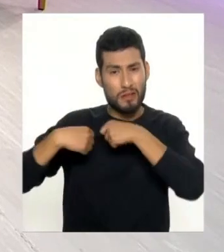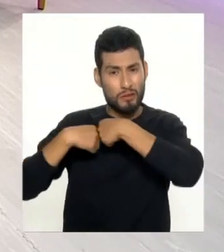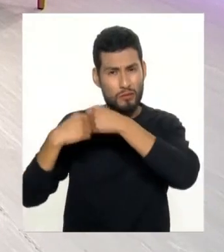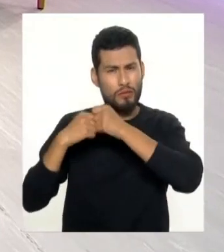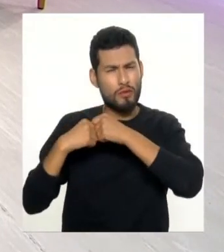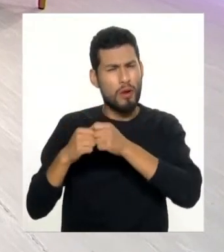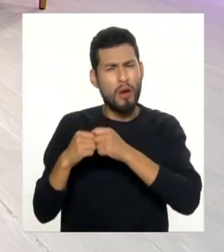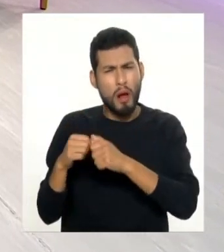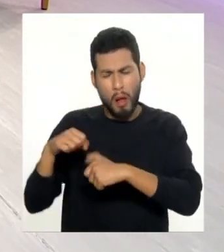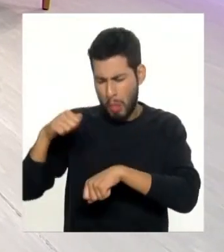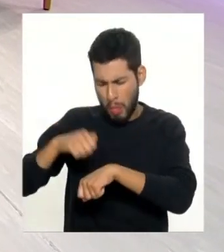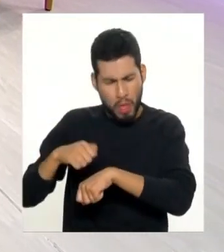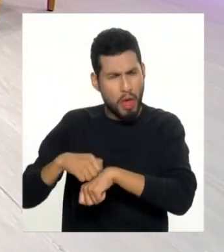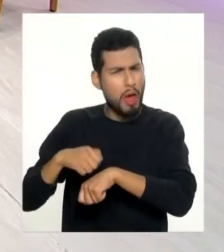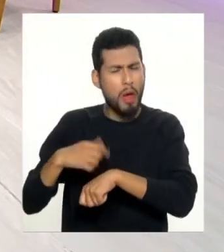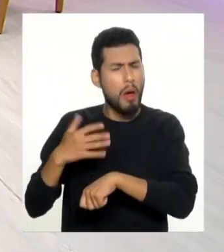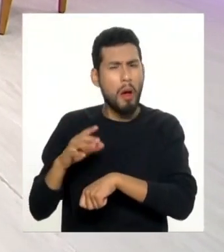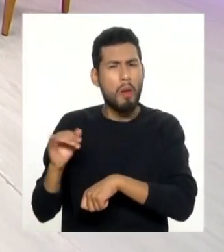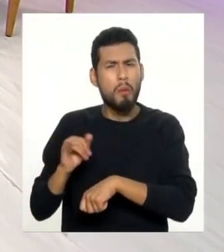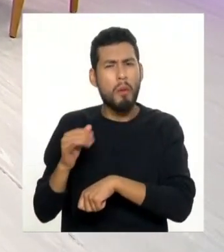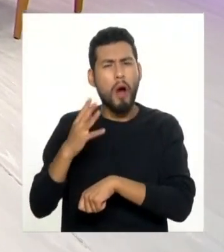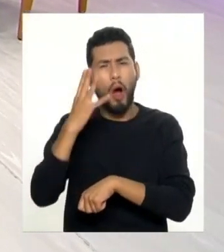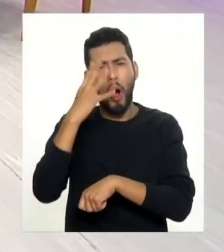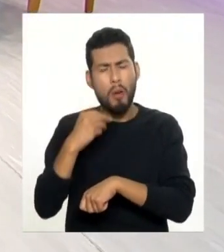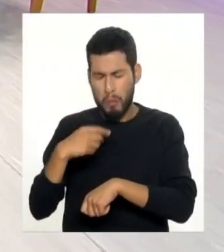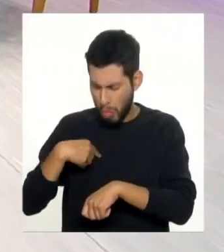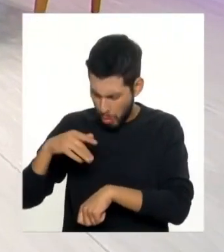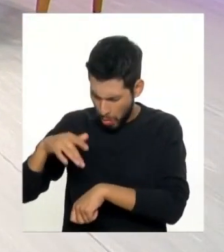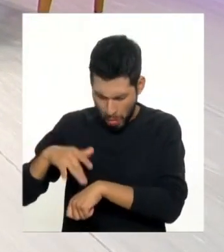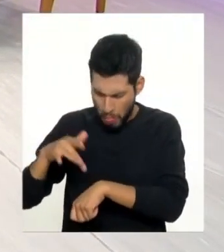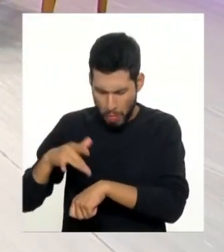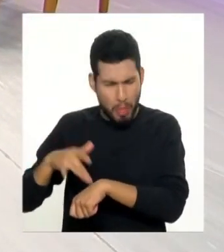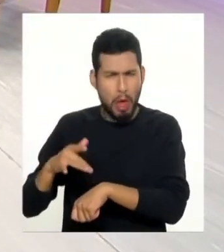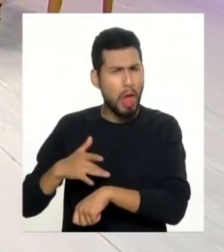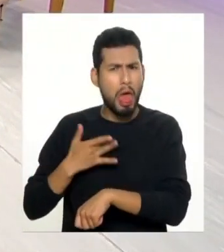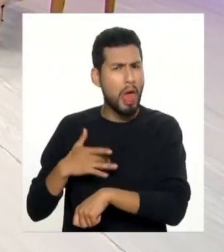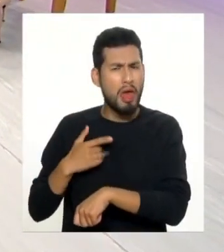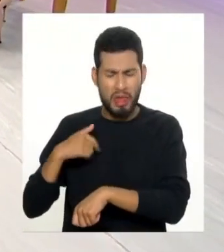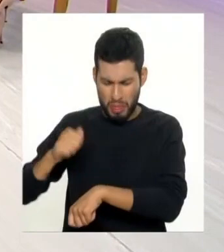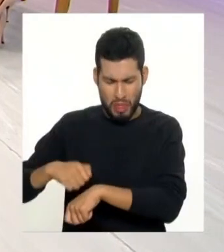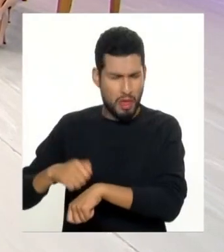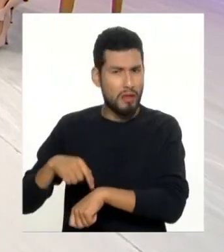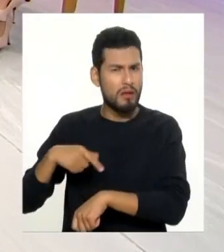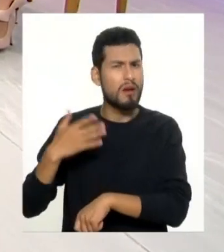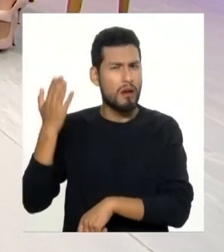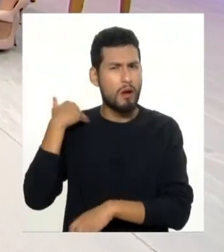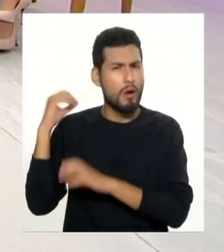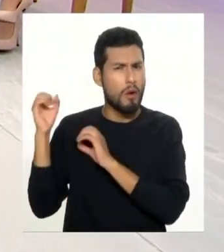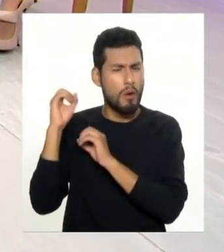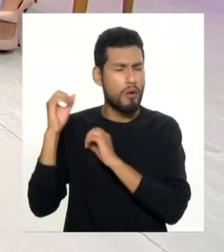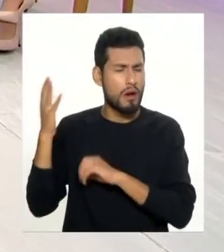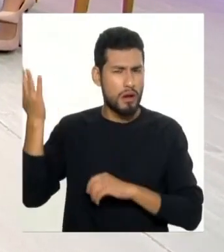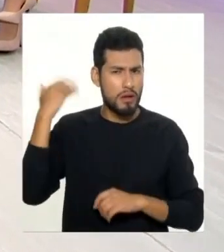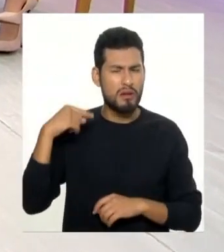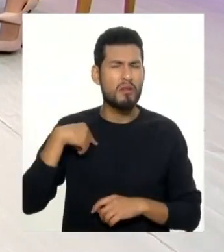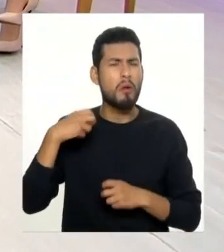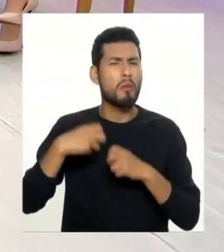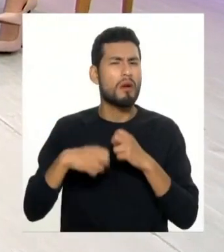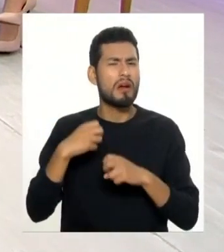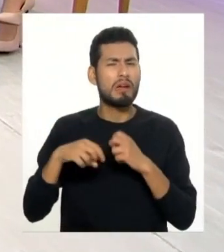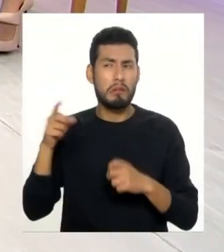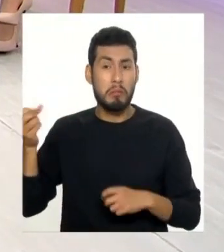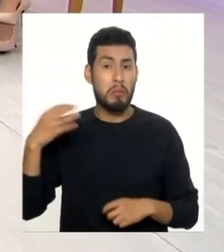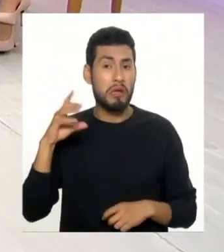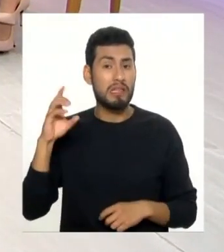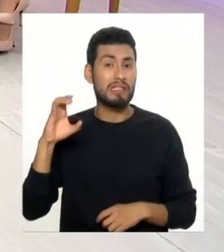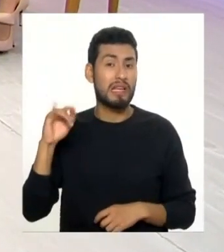mes de octubre del año pasado. A mí el doctor me ha dicho que es una fuerte ciática que tengo, pero el otro